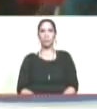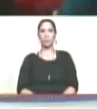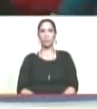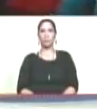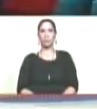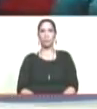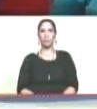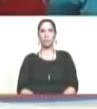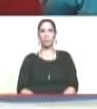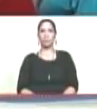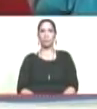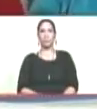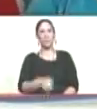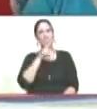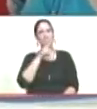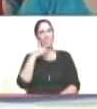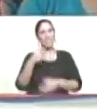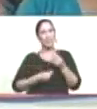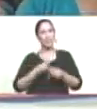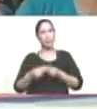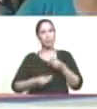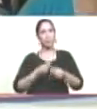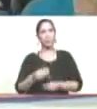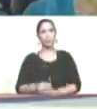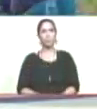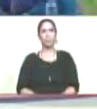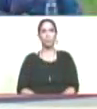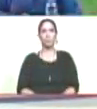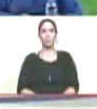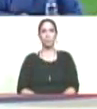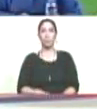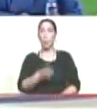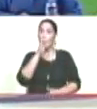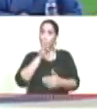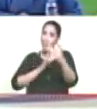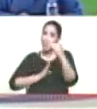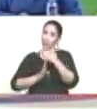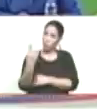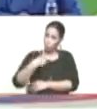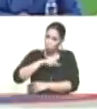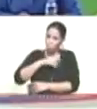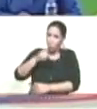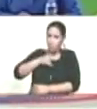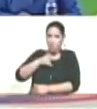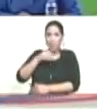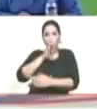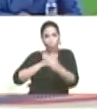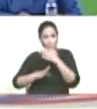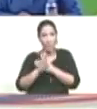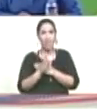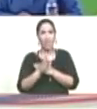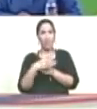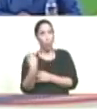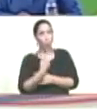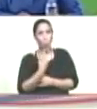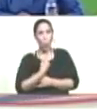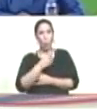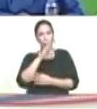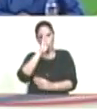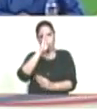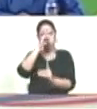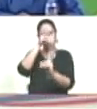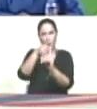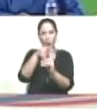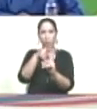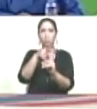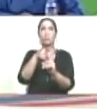¿Y quiénes la estamos haciendo? Los humildes, los únicos que van hasta el final, como decía el